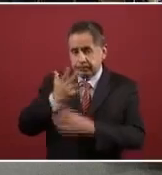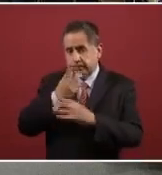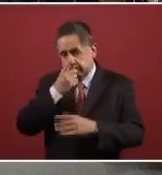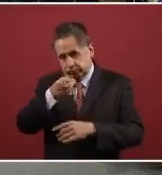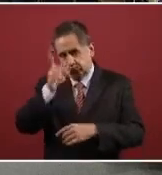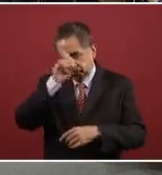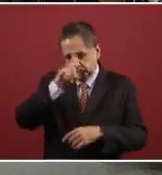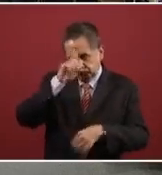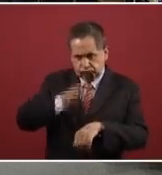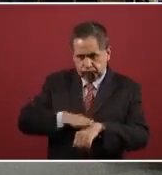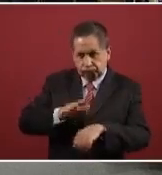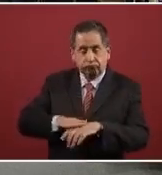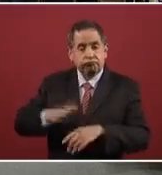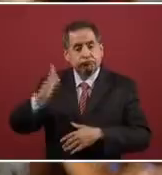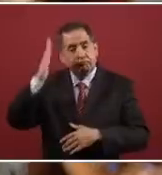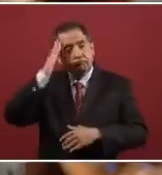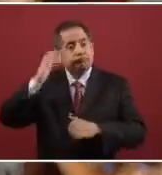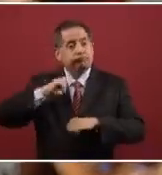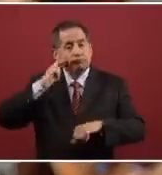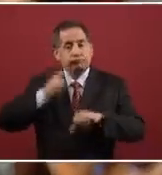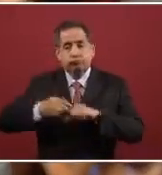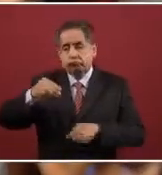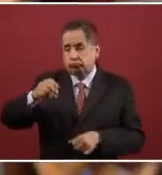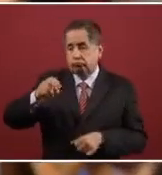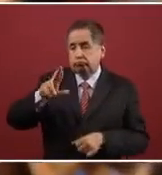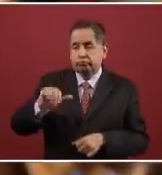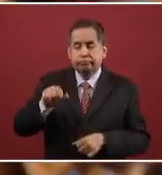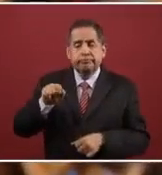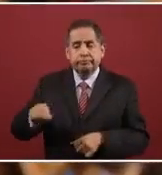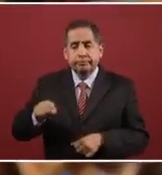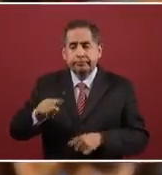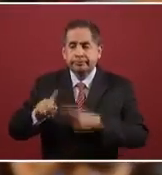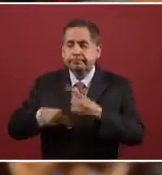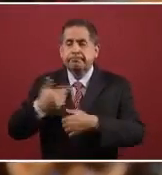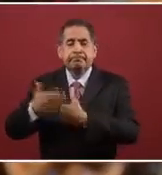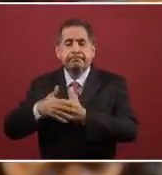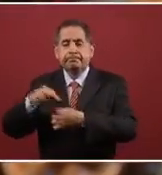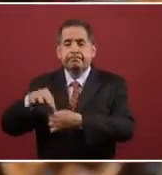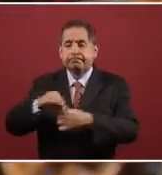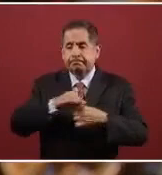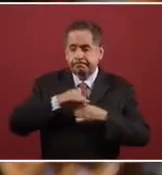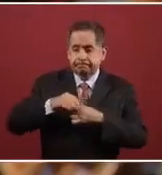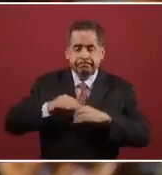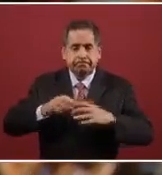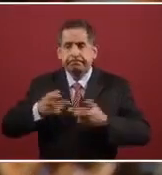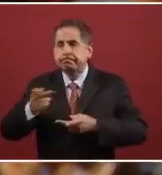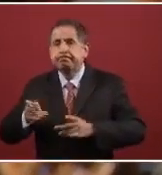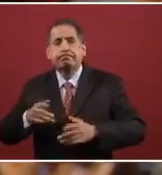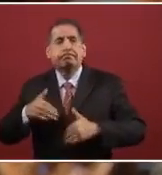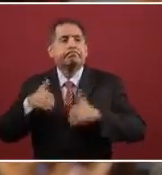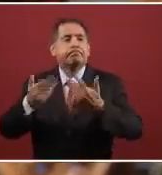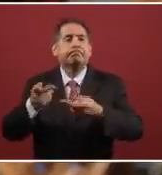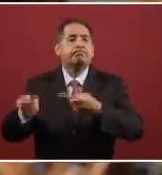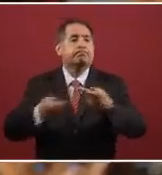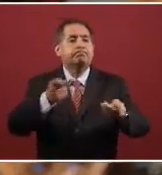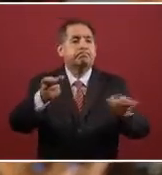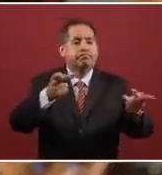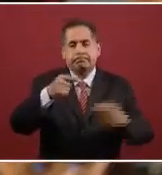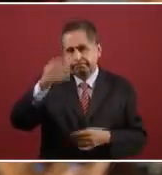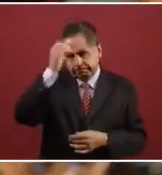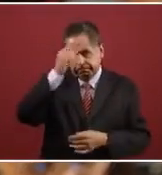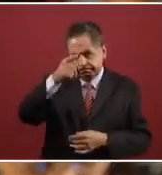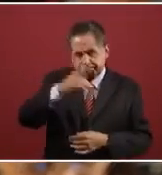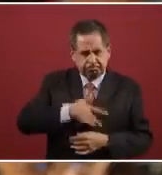recomendó, la dirigencia de ese partido se va a elegir a través de una encuesta. ¿Qué opinión le merece?